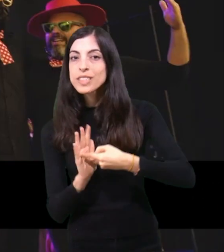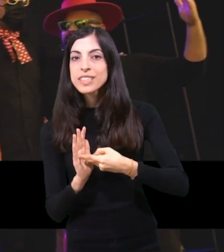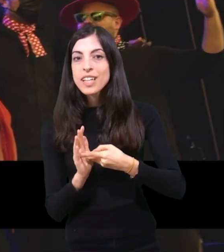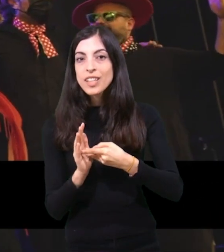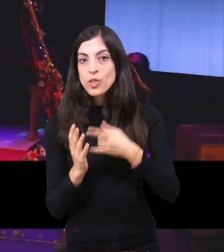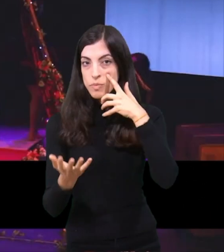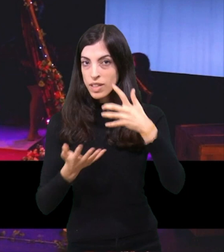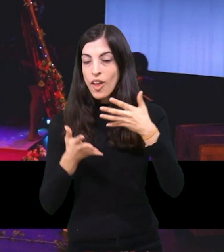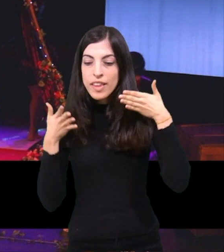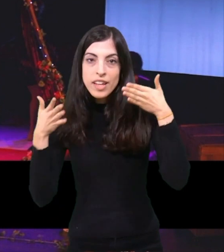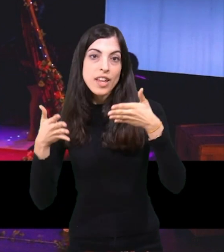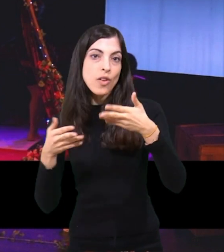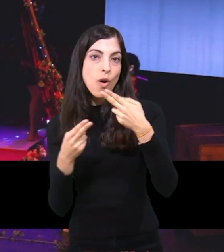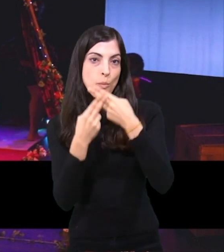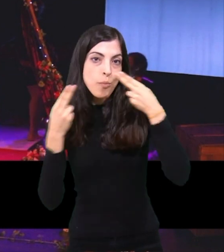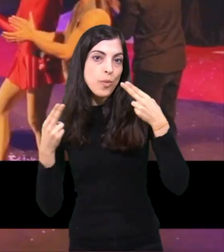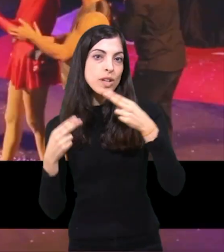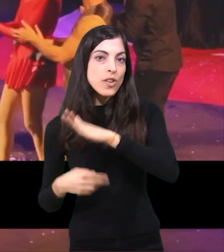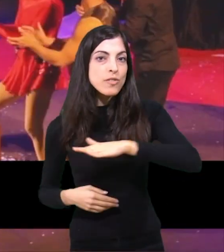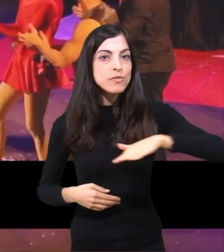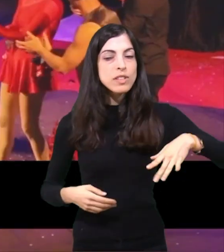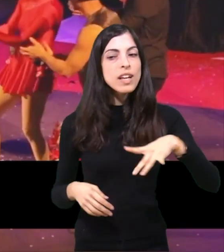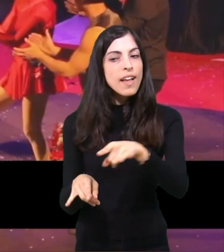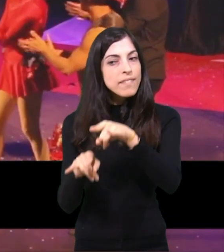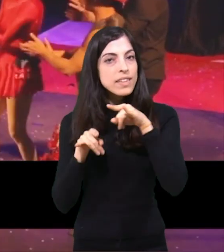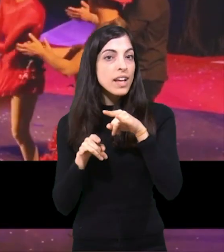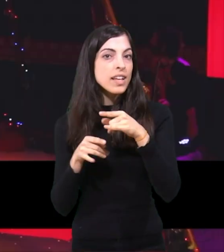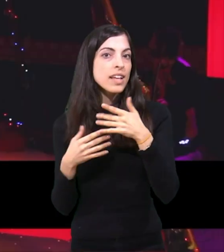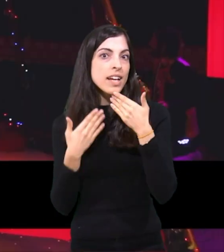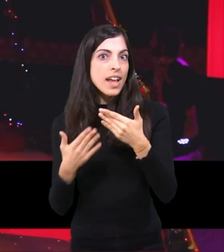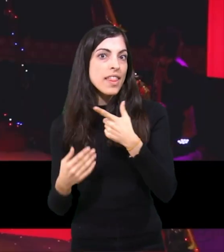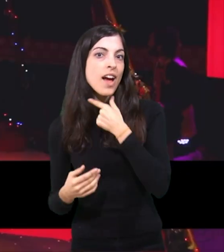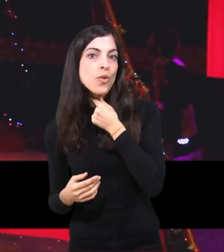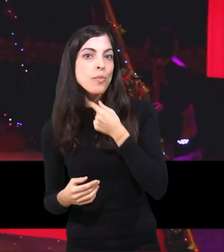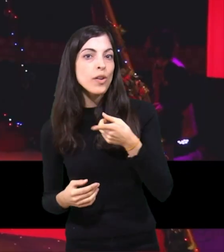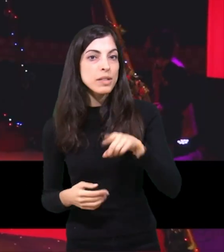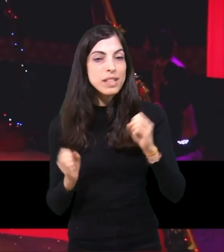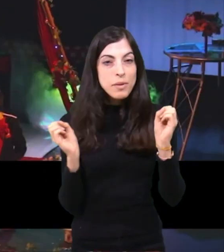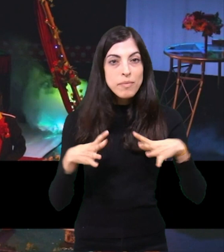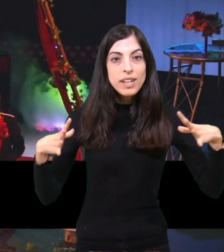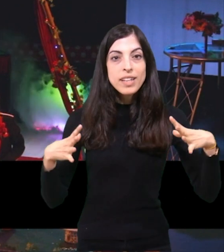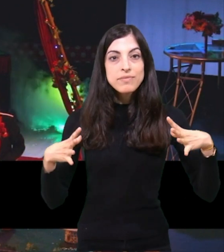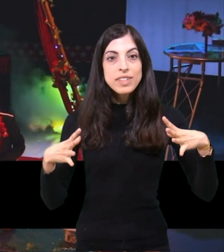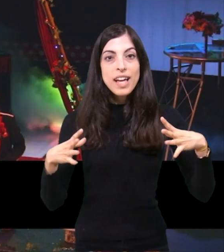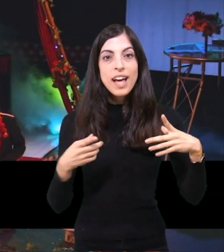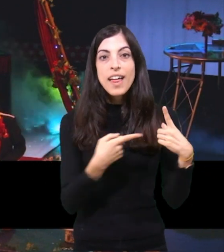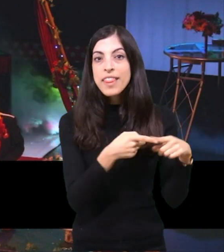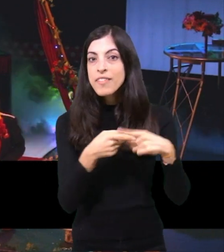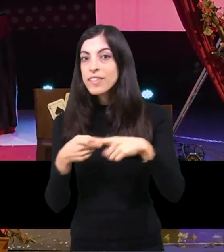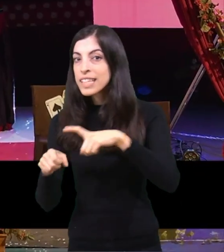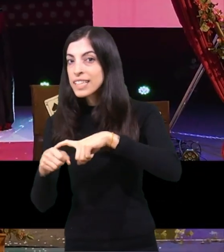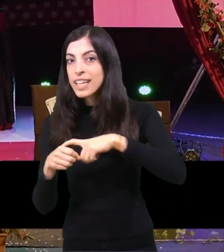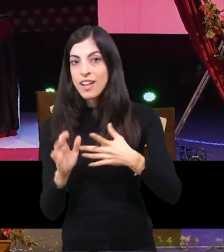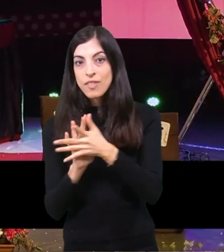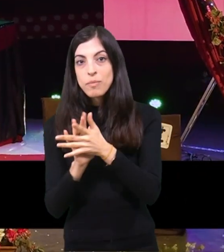Se trata de un proyecto, espectáculo, dirigido a un público infantil, la Mar de Atractivo, donde, a través del humor y la